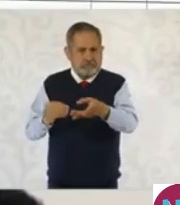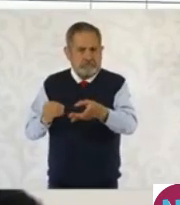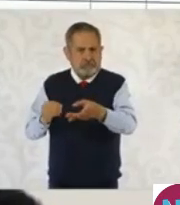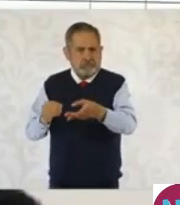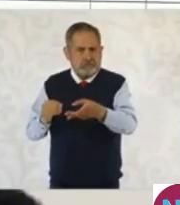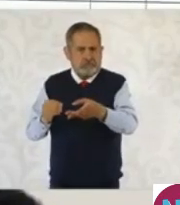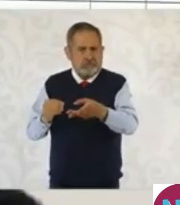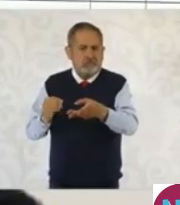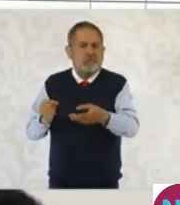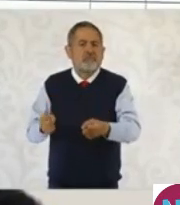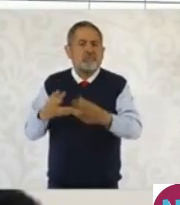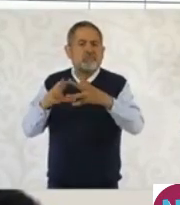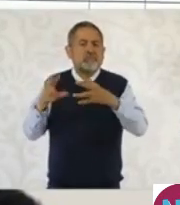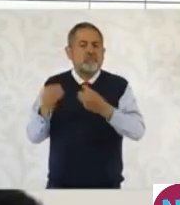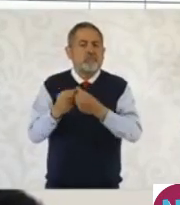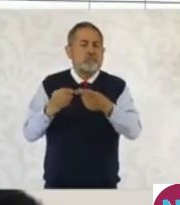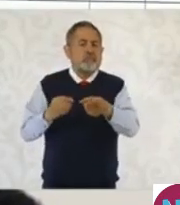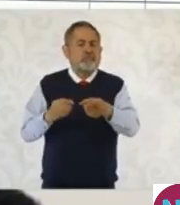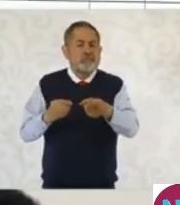gobernaban,